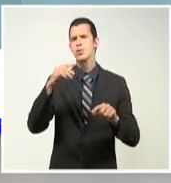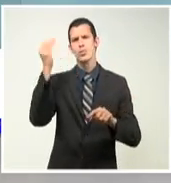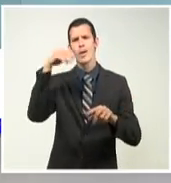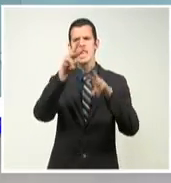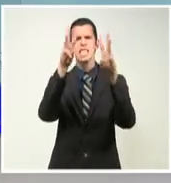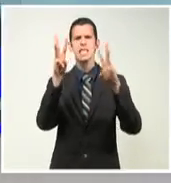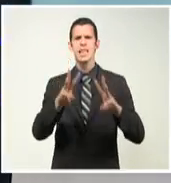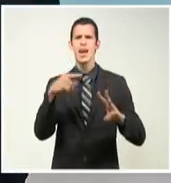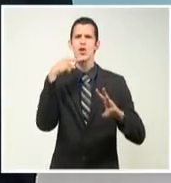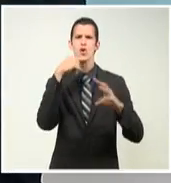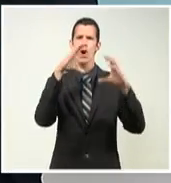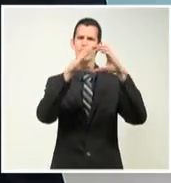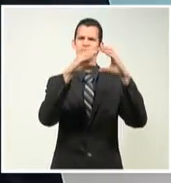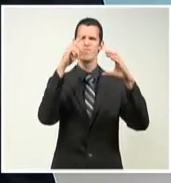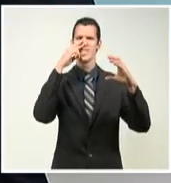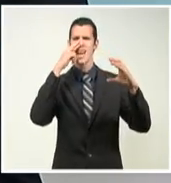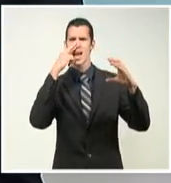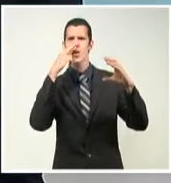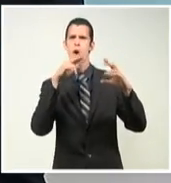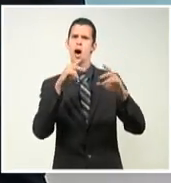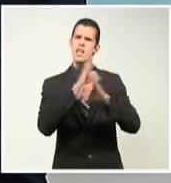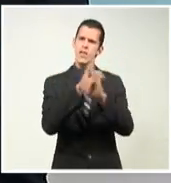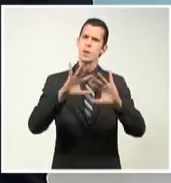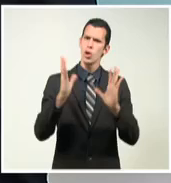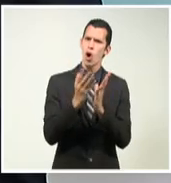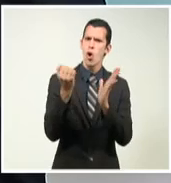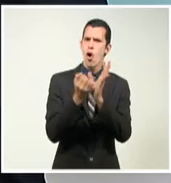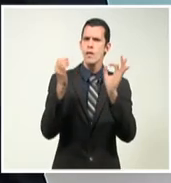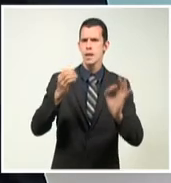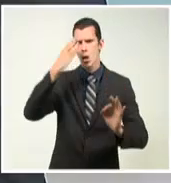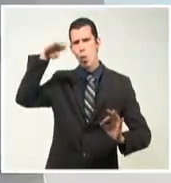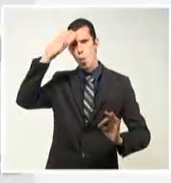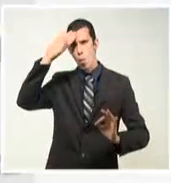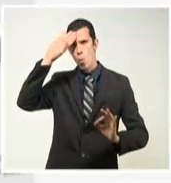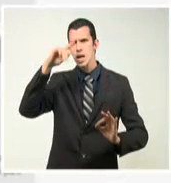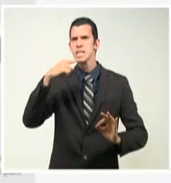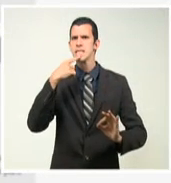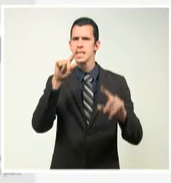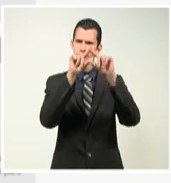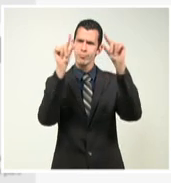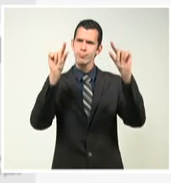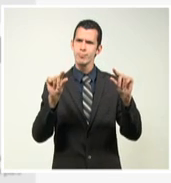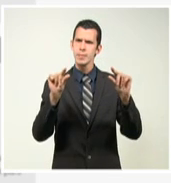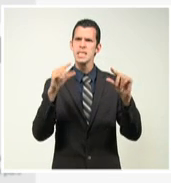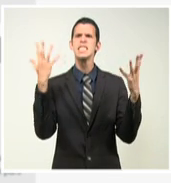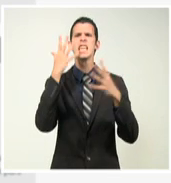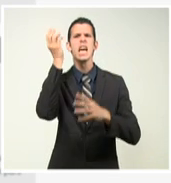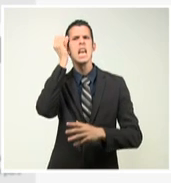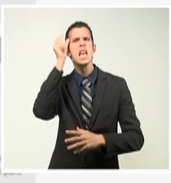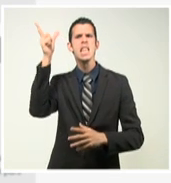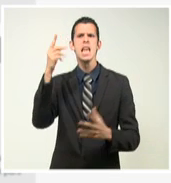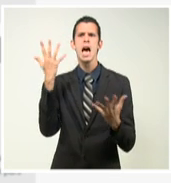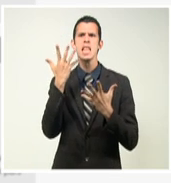unos días. Recuerden, titulado Los ideólogos del golpe blando, Open Society en Cuba y la